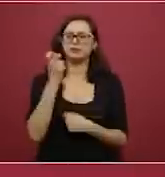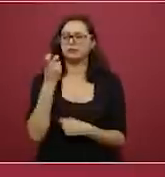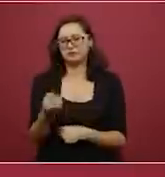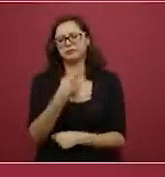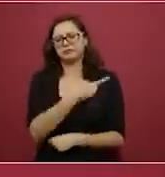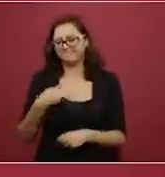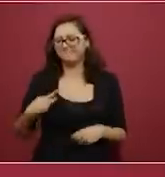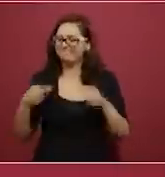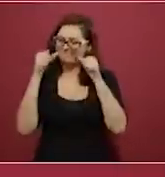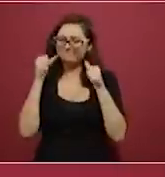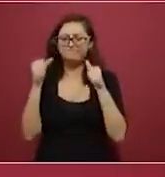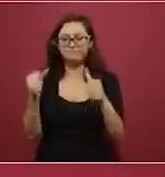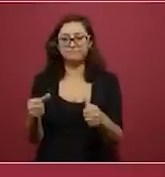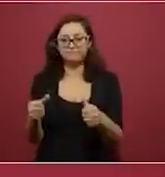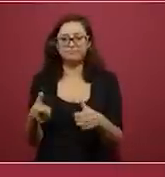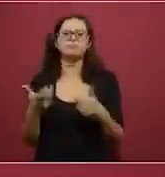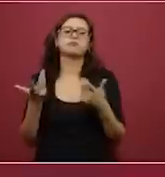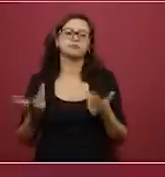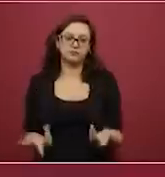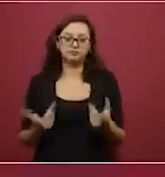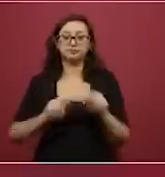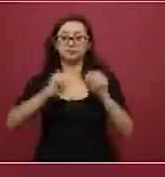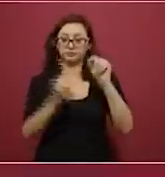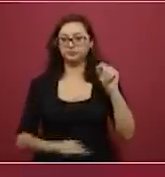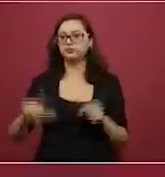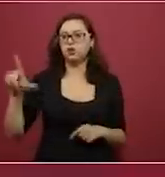mexicano con sus instituciones